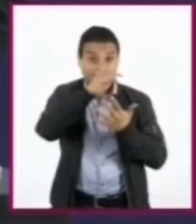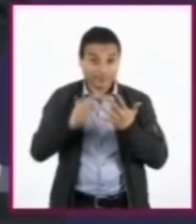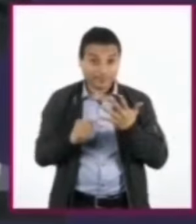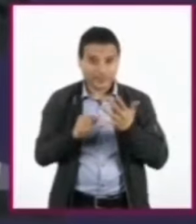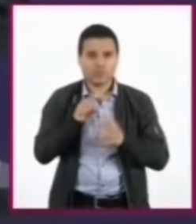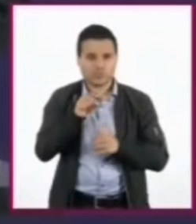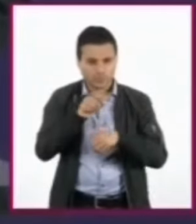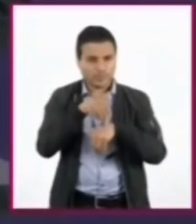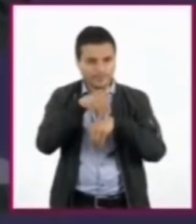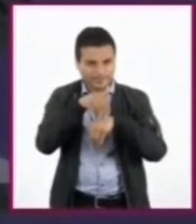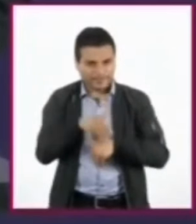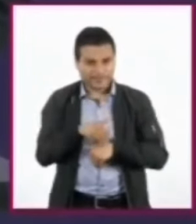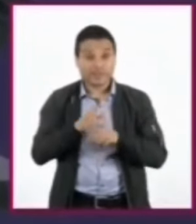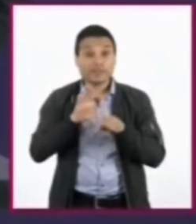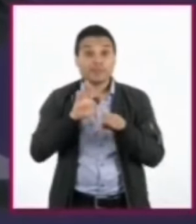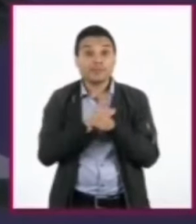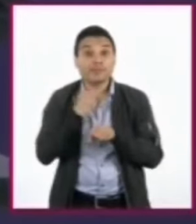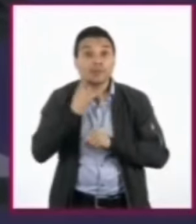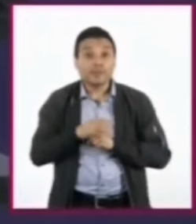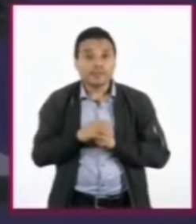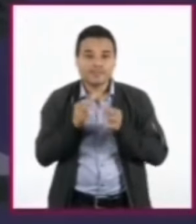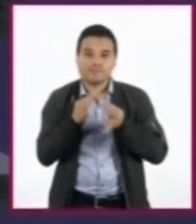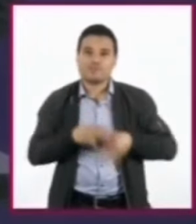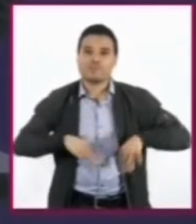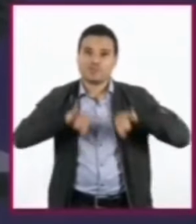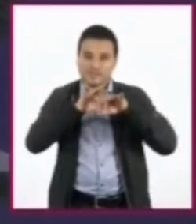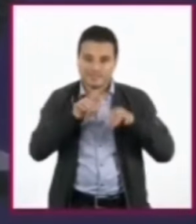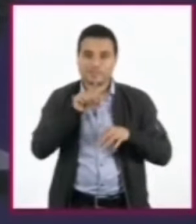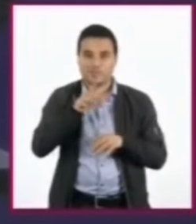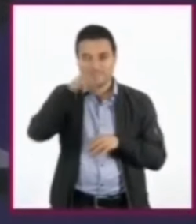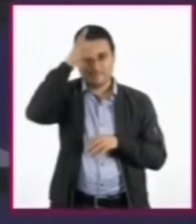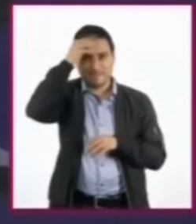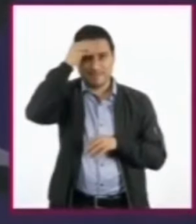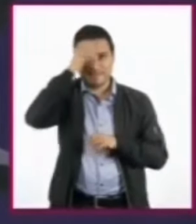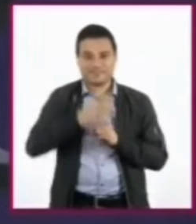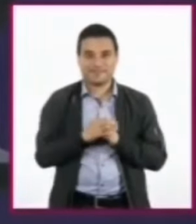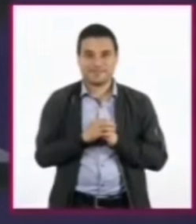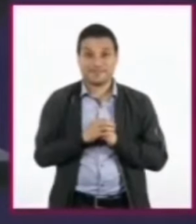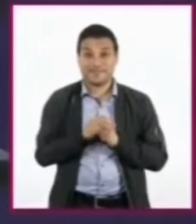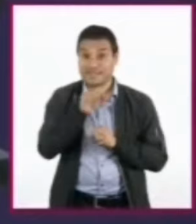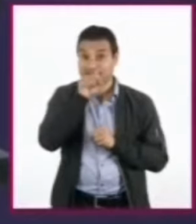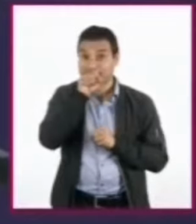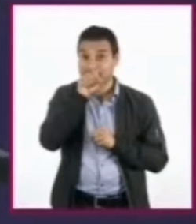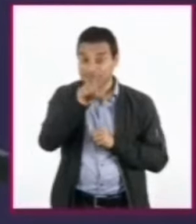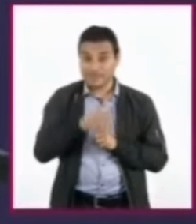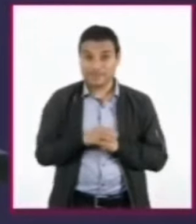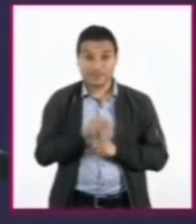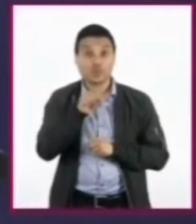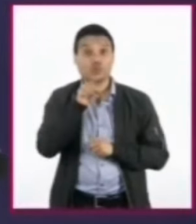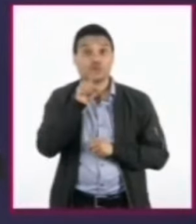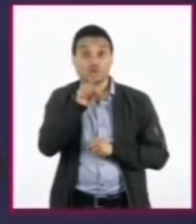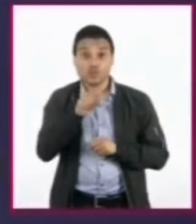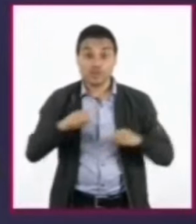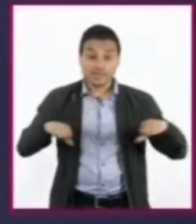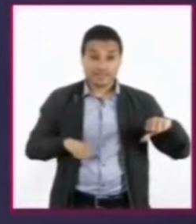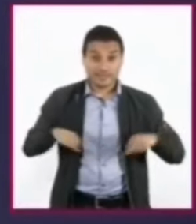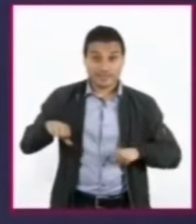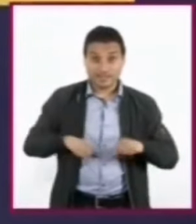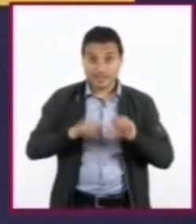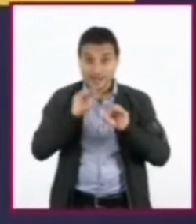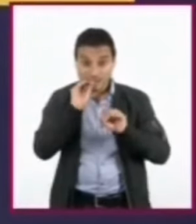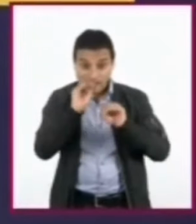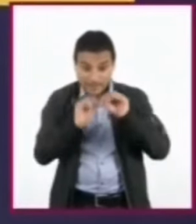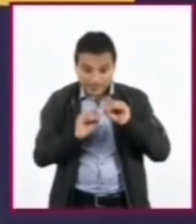solicitaron, ya que son de suma importancia para su aprendizaje. Y además deberán mostrar evidencias a sus maestras